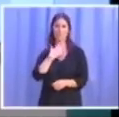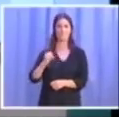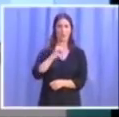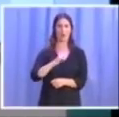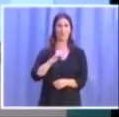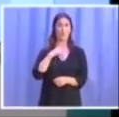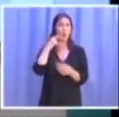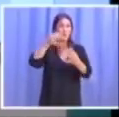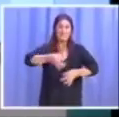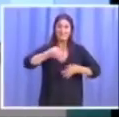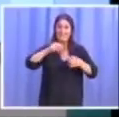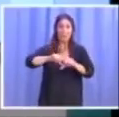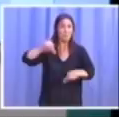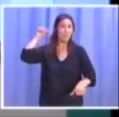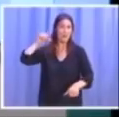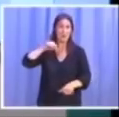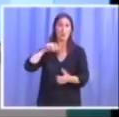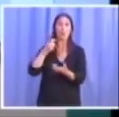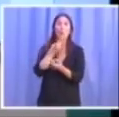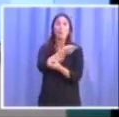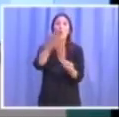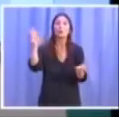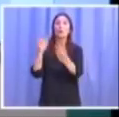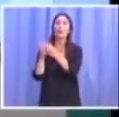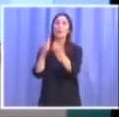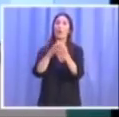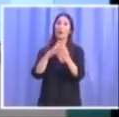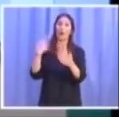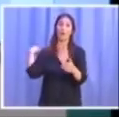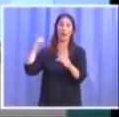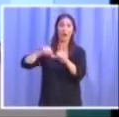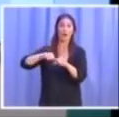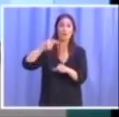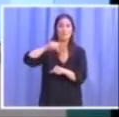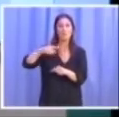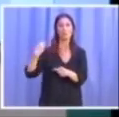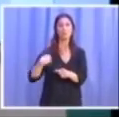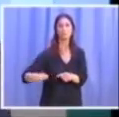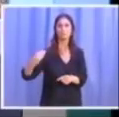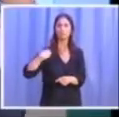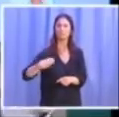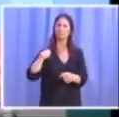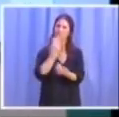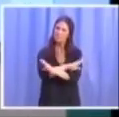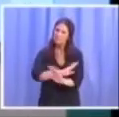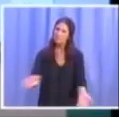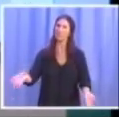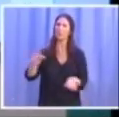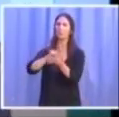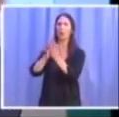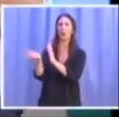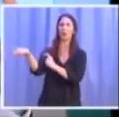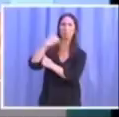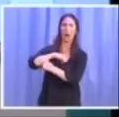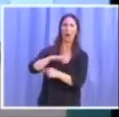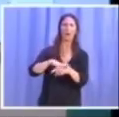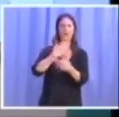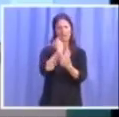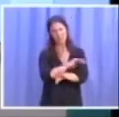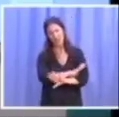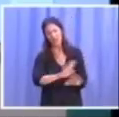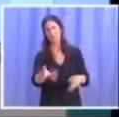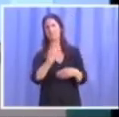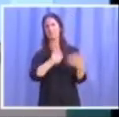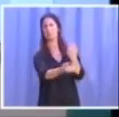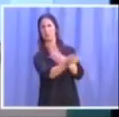lo que siempre hemos sido. ¿Cuántos granadinos no me habéis dicho a lo largo de estos meses por la calle? Ya está bien que Málaga mejore, ya está bien que Sevilla mejore,